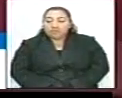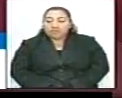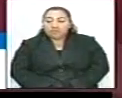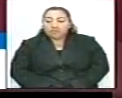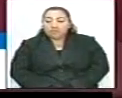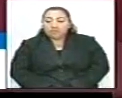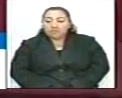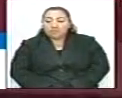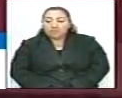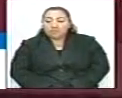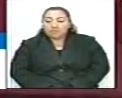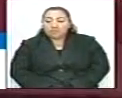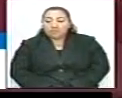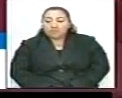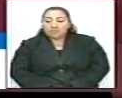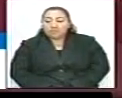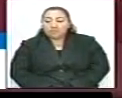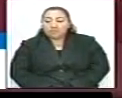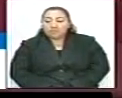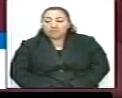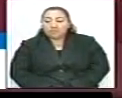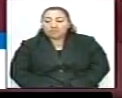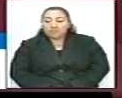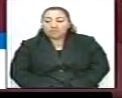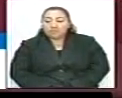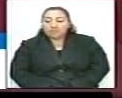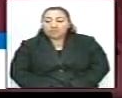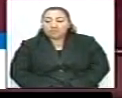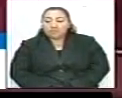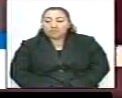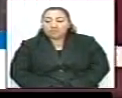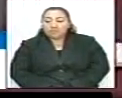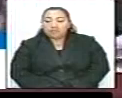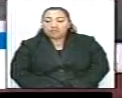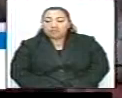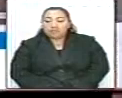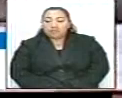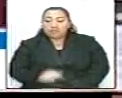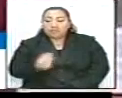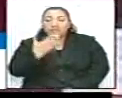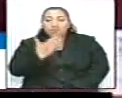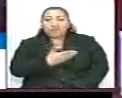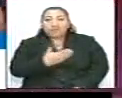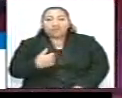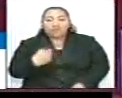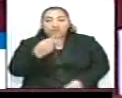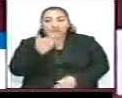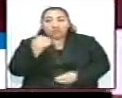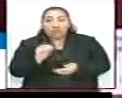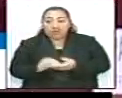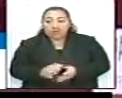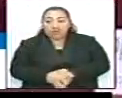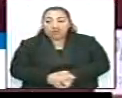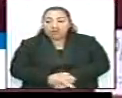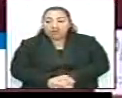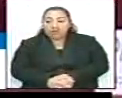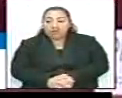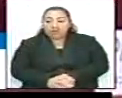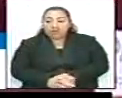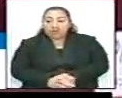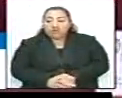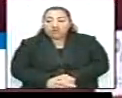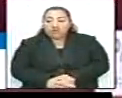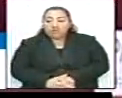grupo de trabajo, de igual manera someterlo a votación. Gracias, presidente. Sí, no me había percatado de que estaba considerado como un